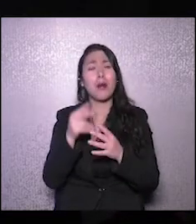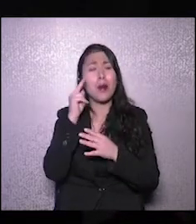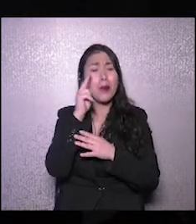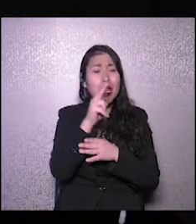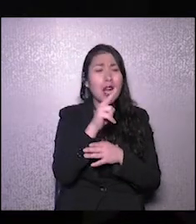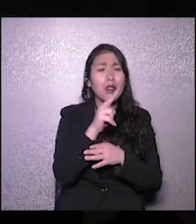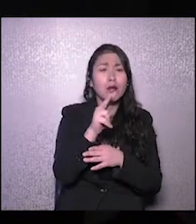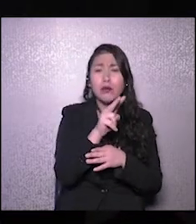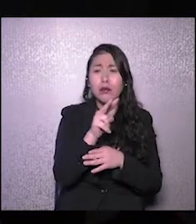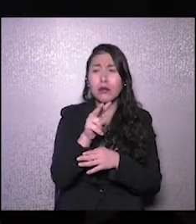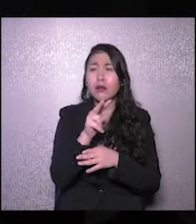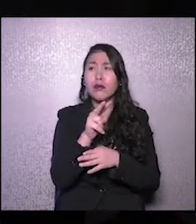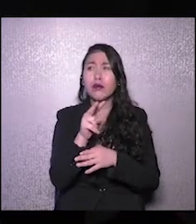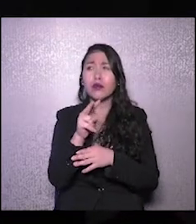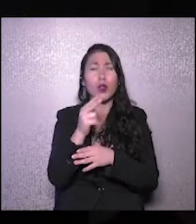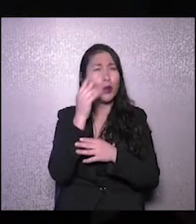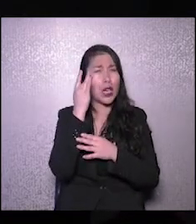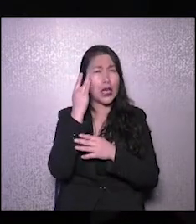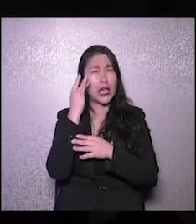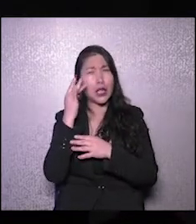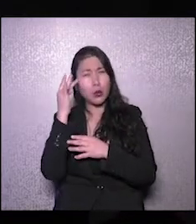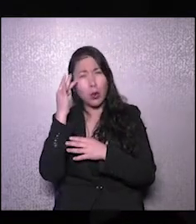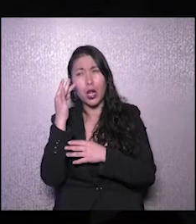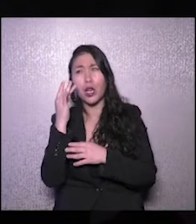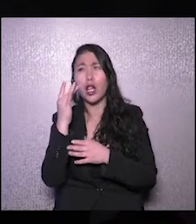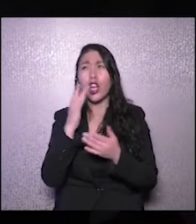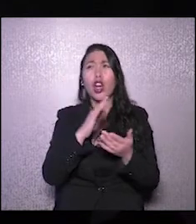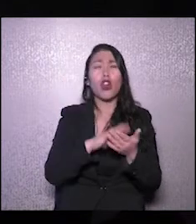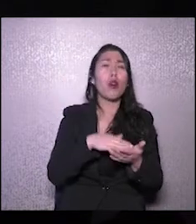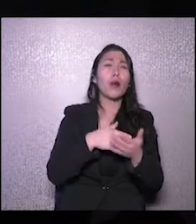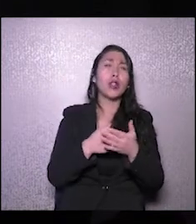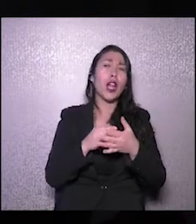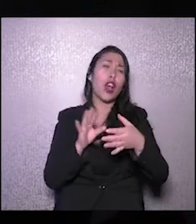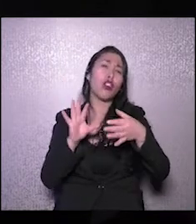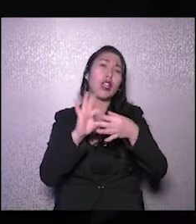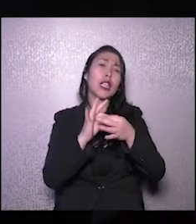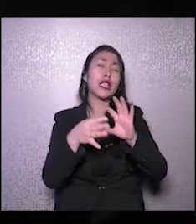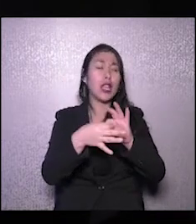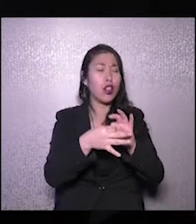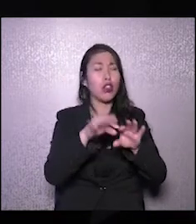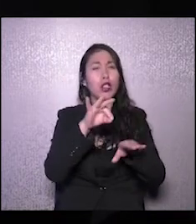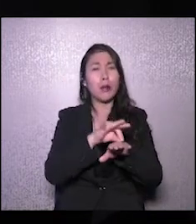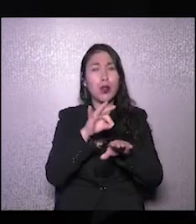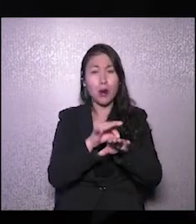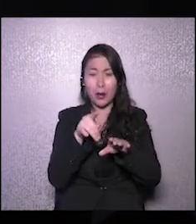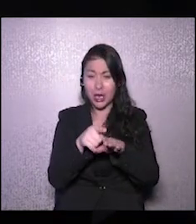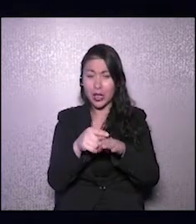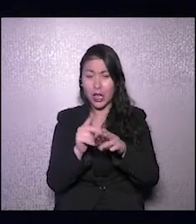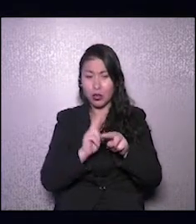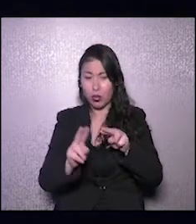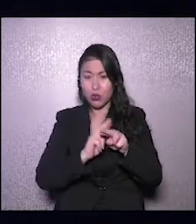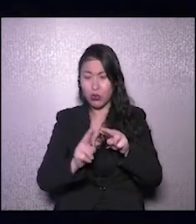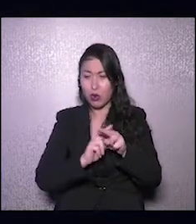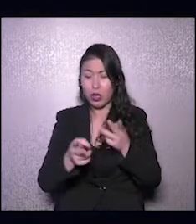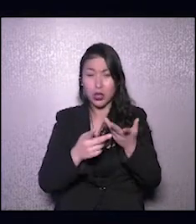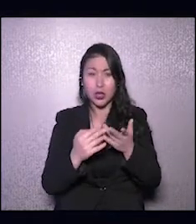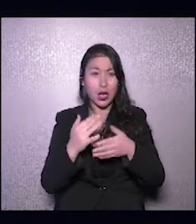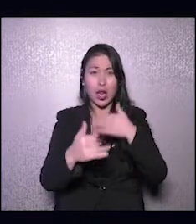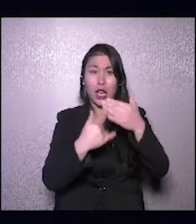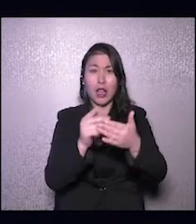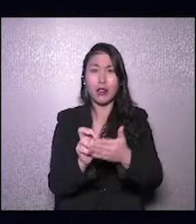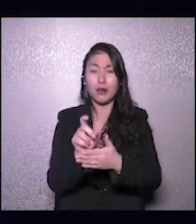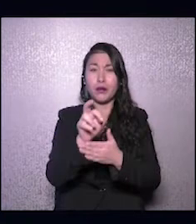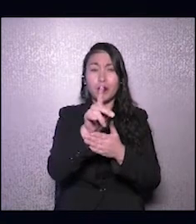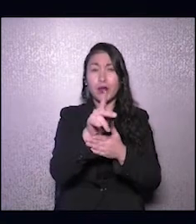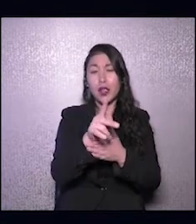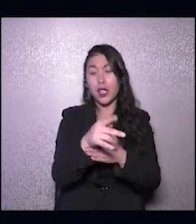aguas difíciles de la propiedad intelectual, cómo estar conectado con el medio para que estas soluciones sean escalables y manejar la